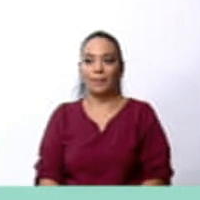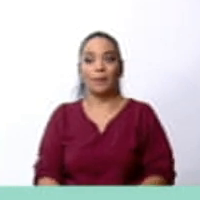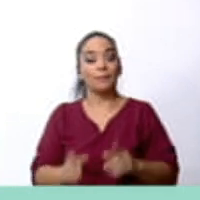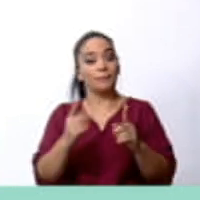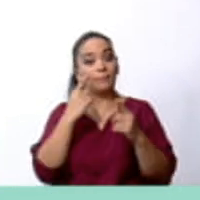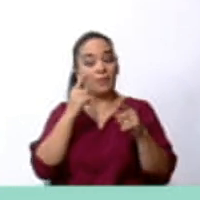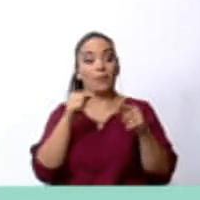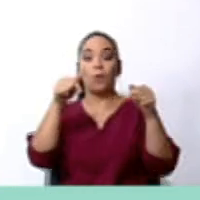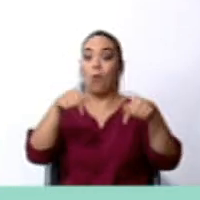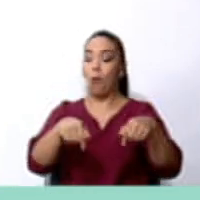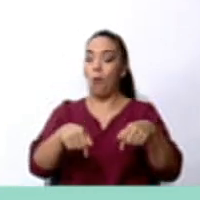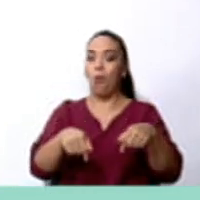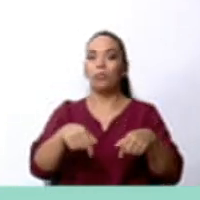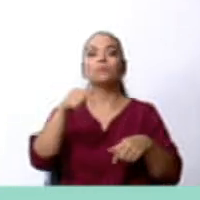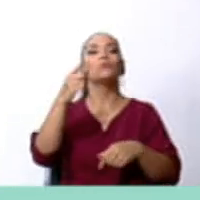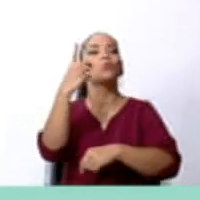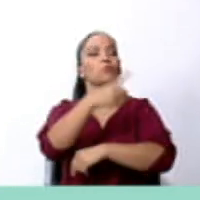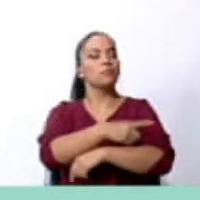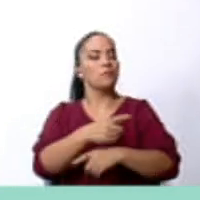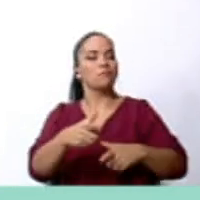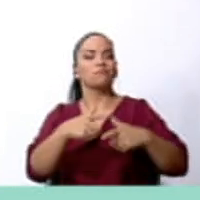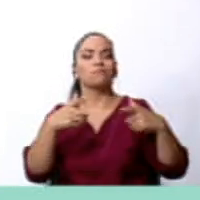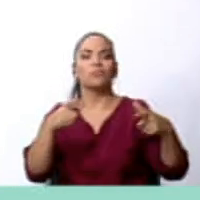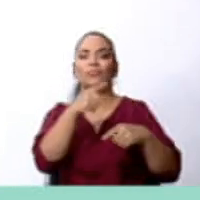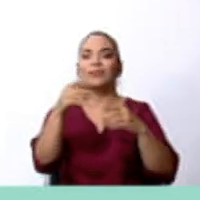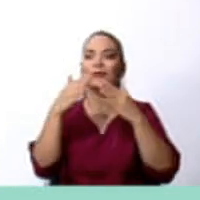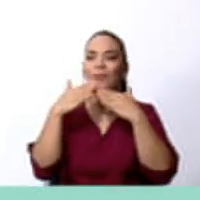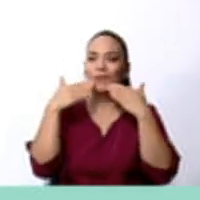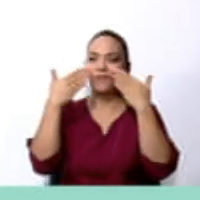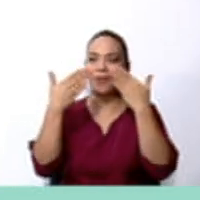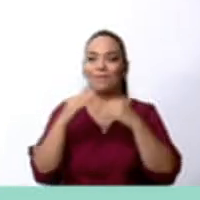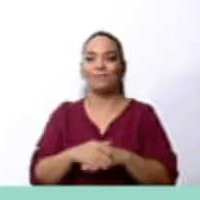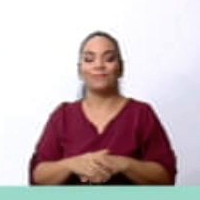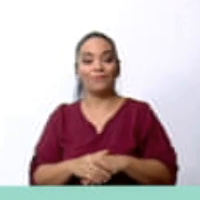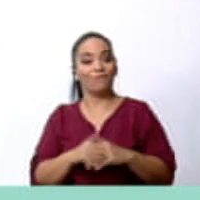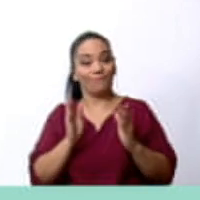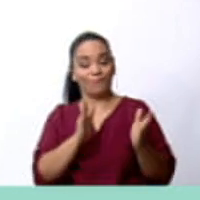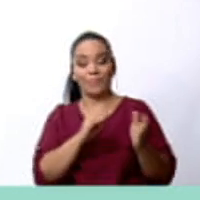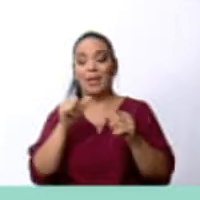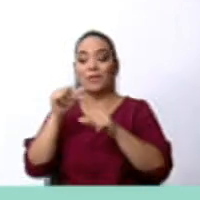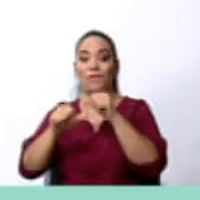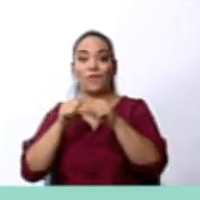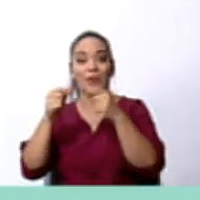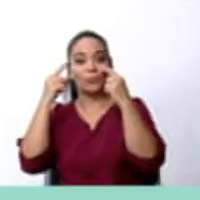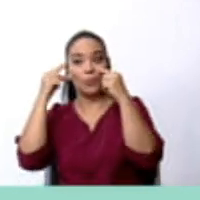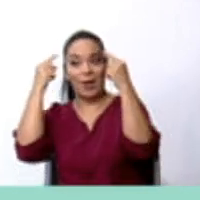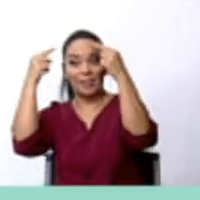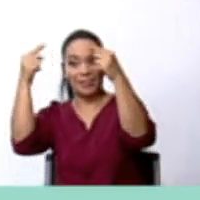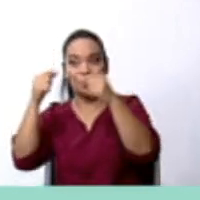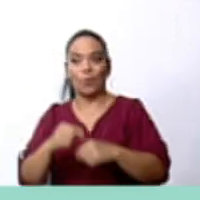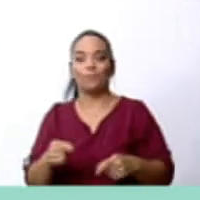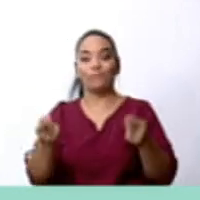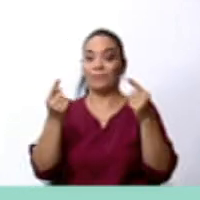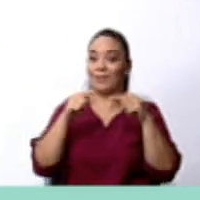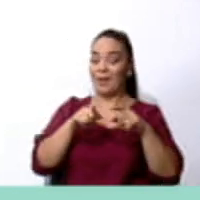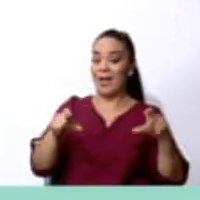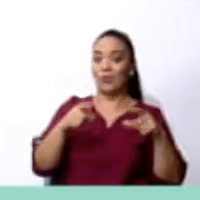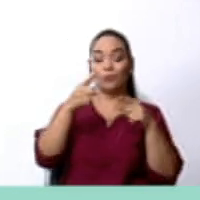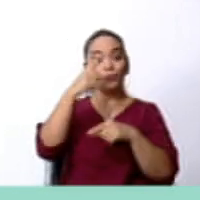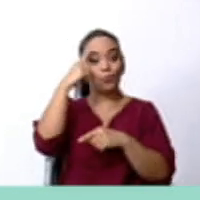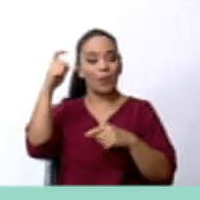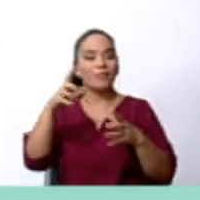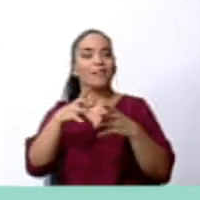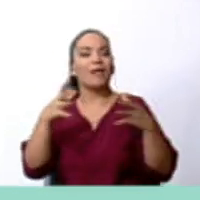Hoy será un gran día, sonrían. En el esfuerzo está el éxito. Sueñen a lo grande para volar